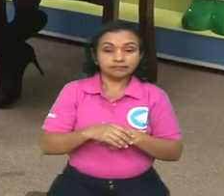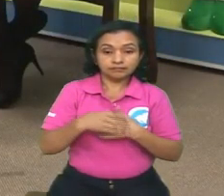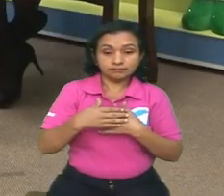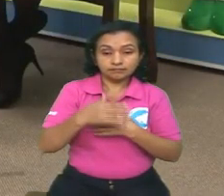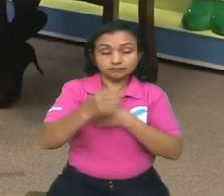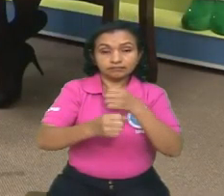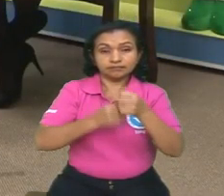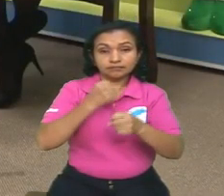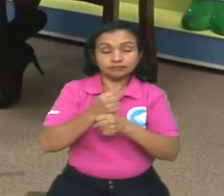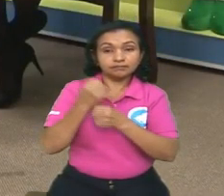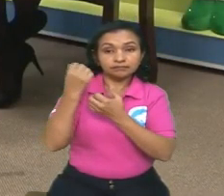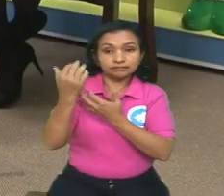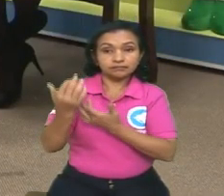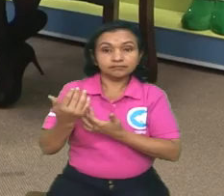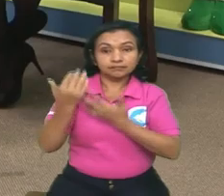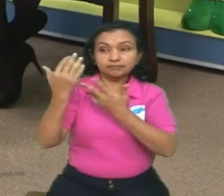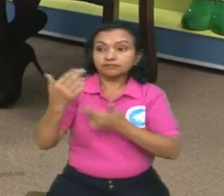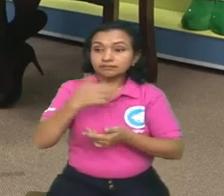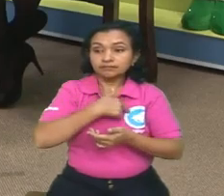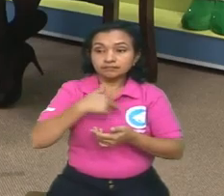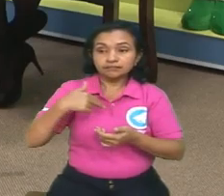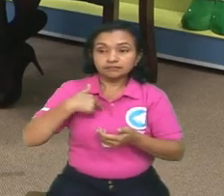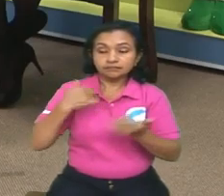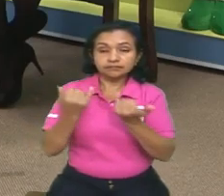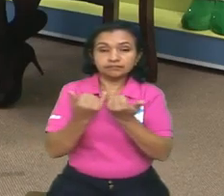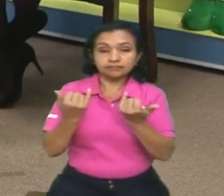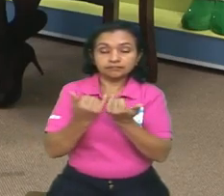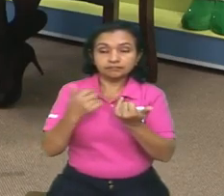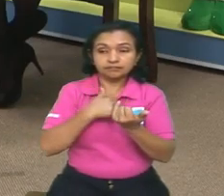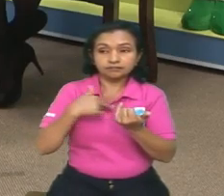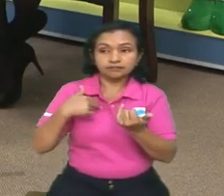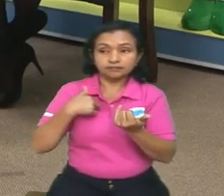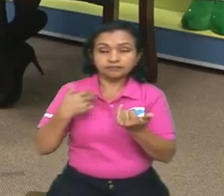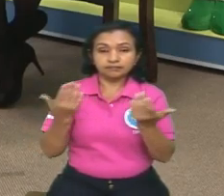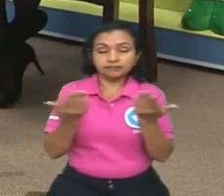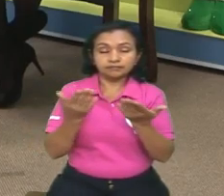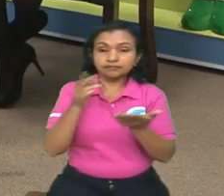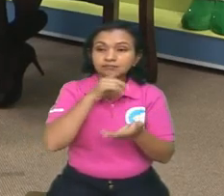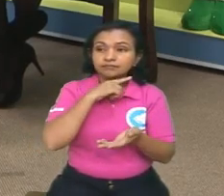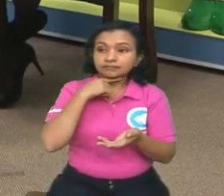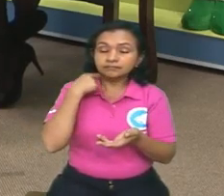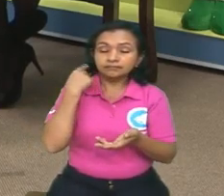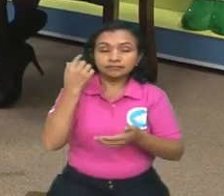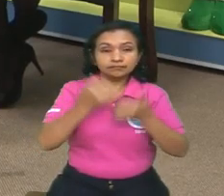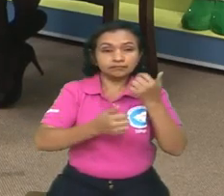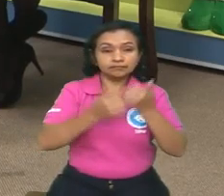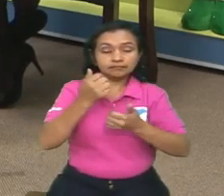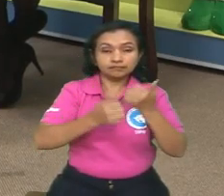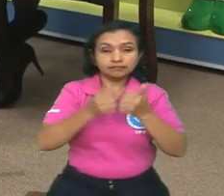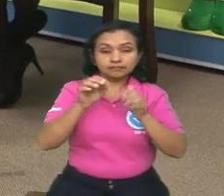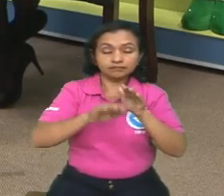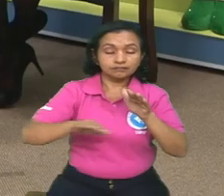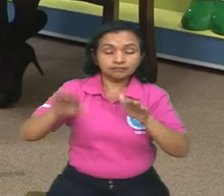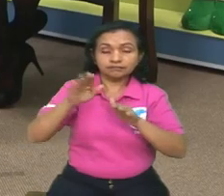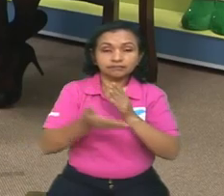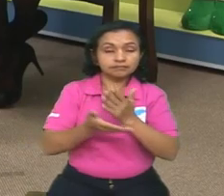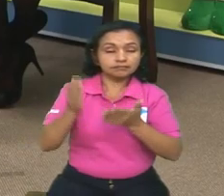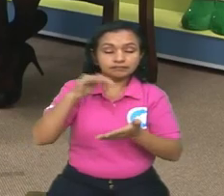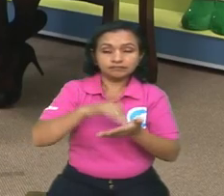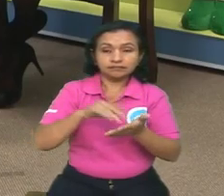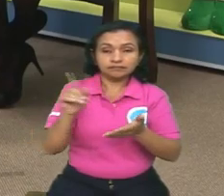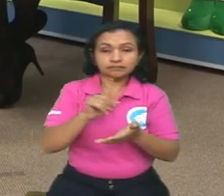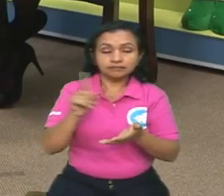lleva de espera es que dice yo quiero realizarlo. Realmente, problema enorme no se vuelve, sino